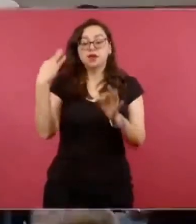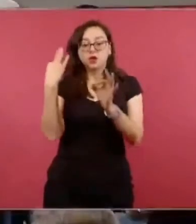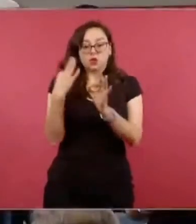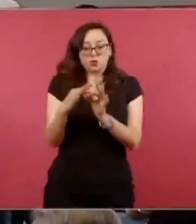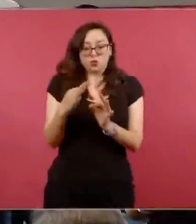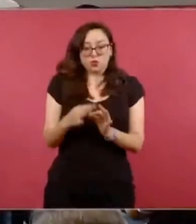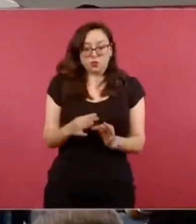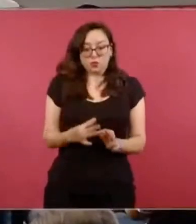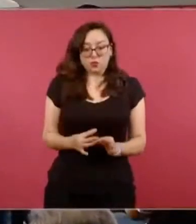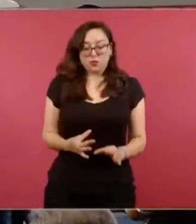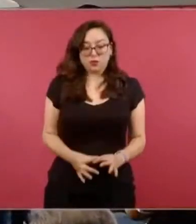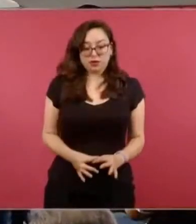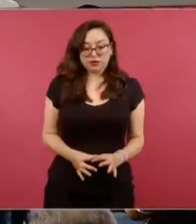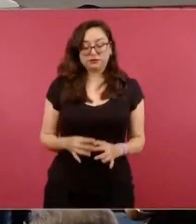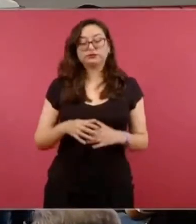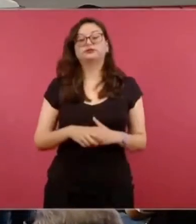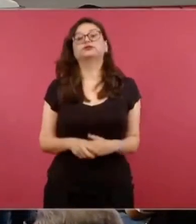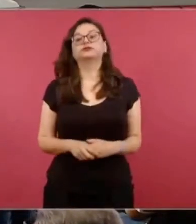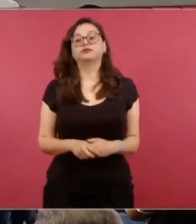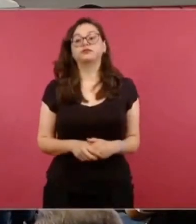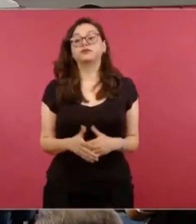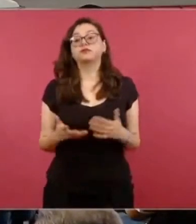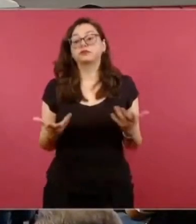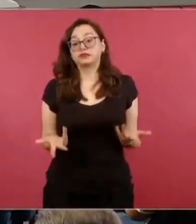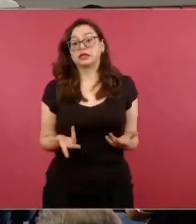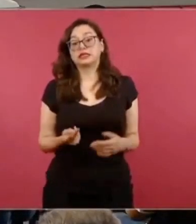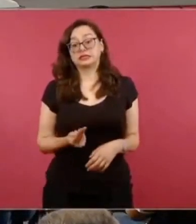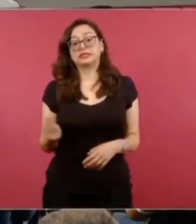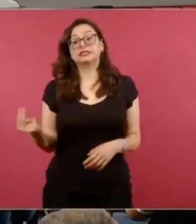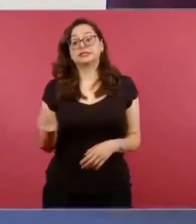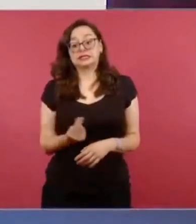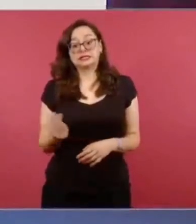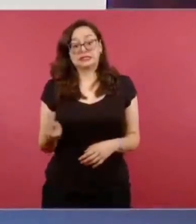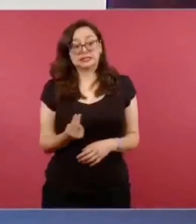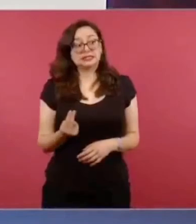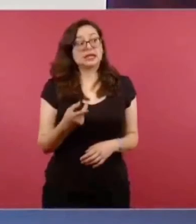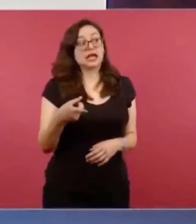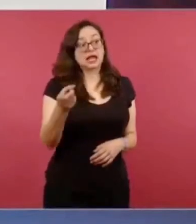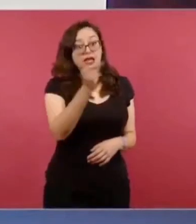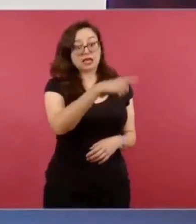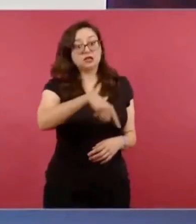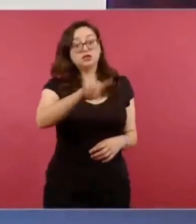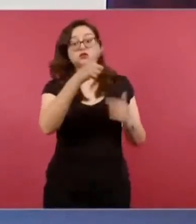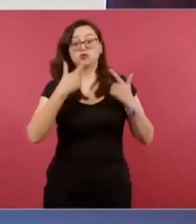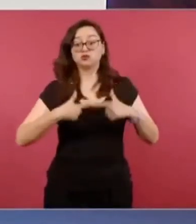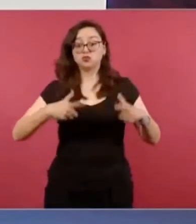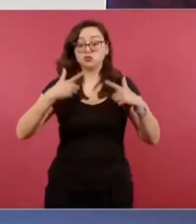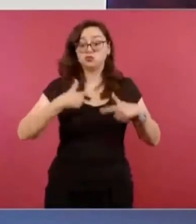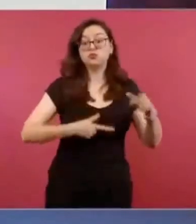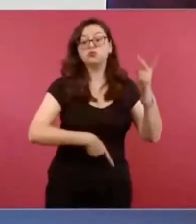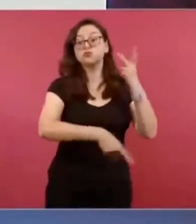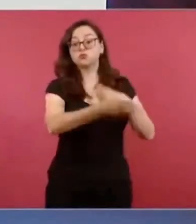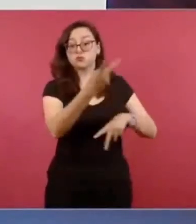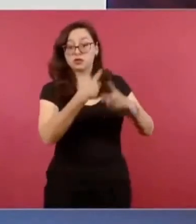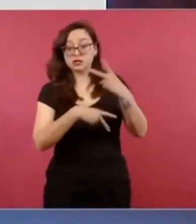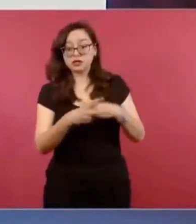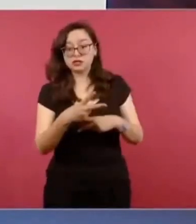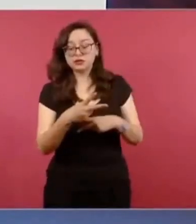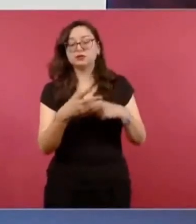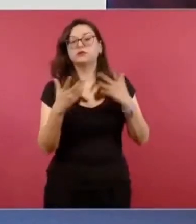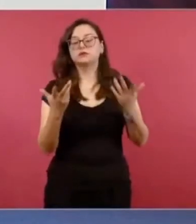la acreditación de agentes extranjeros implica un procedimiento especial que requiere la realización